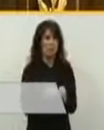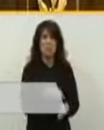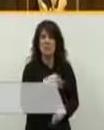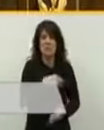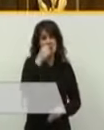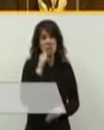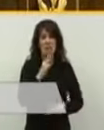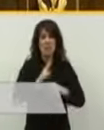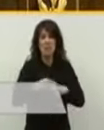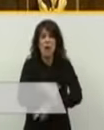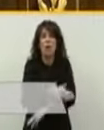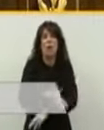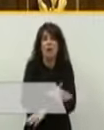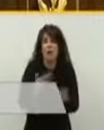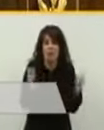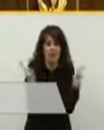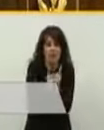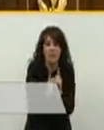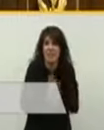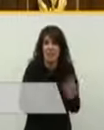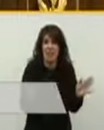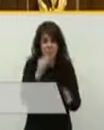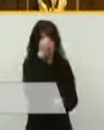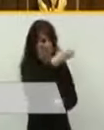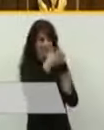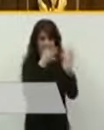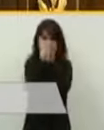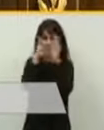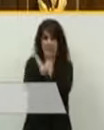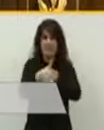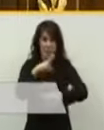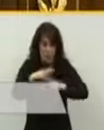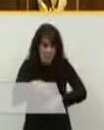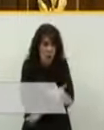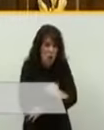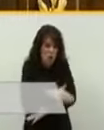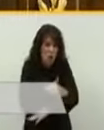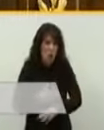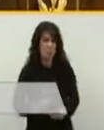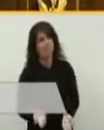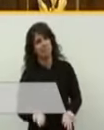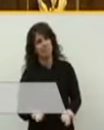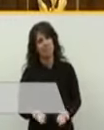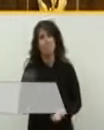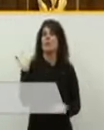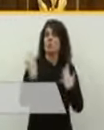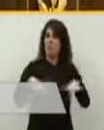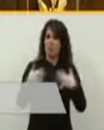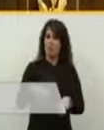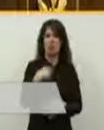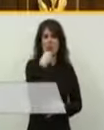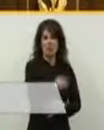que lo que nos ha traído aquí responde a esta razonable exigencia? Señoría, le dije el miércoles pasado que lo suyo era una